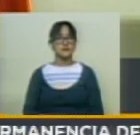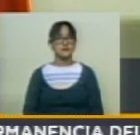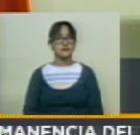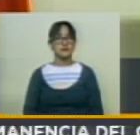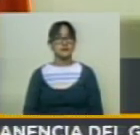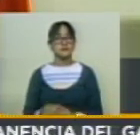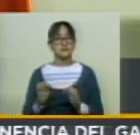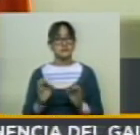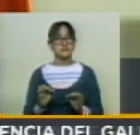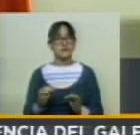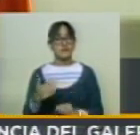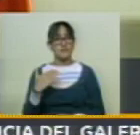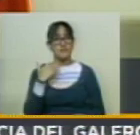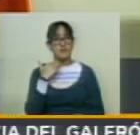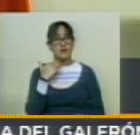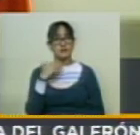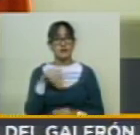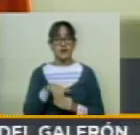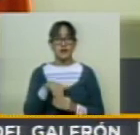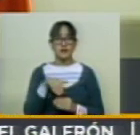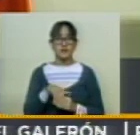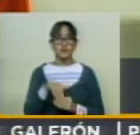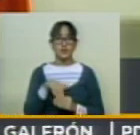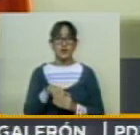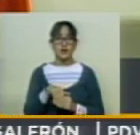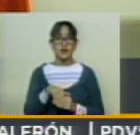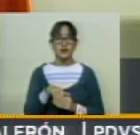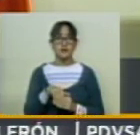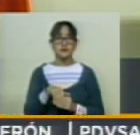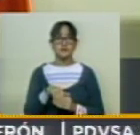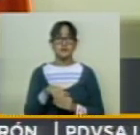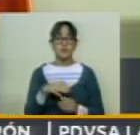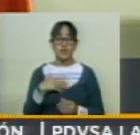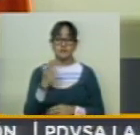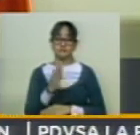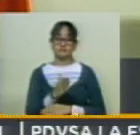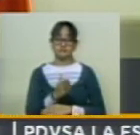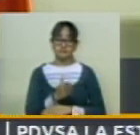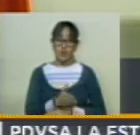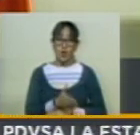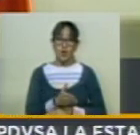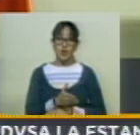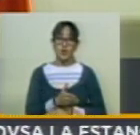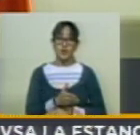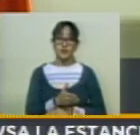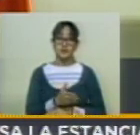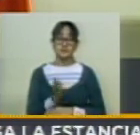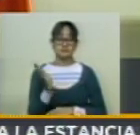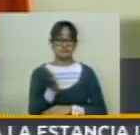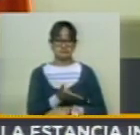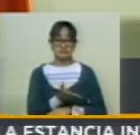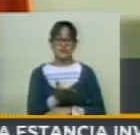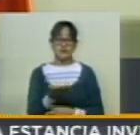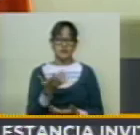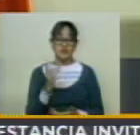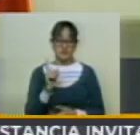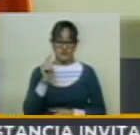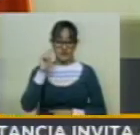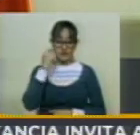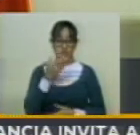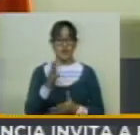constituye una falta electoral y está sujeta a sanción. Así que queremos recordarles esto a